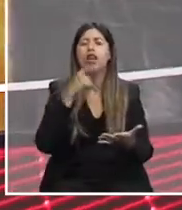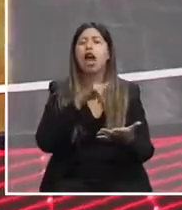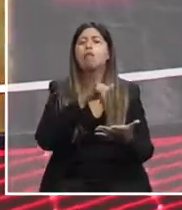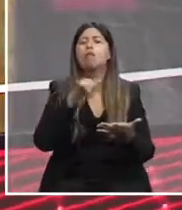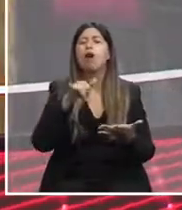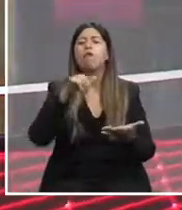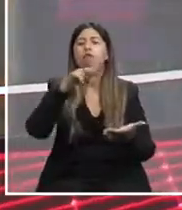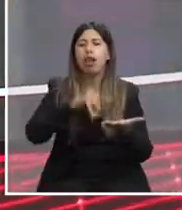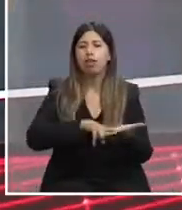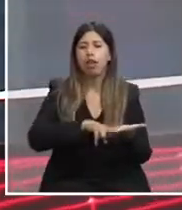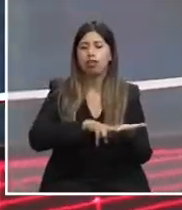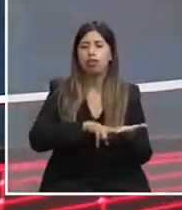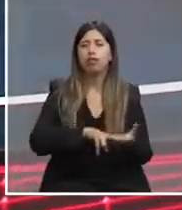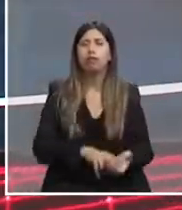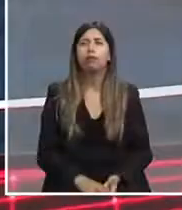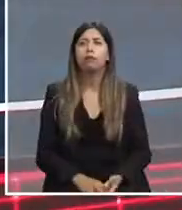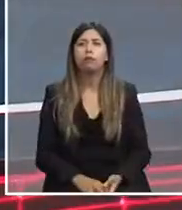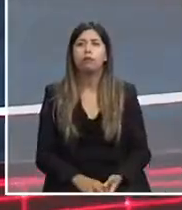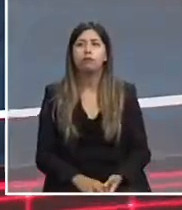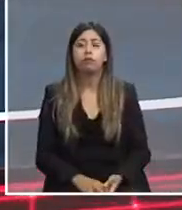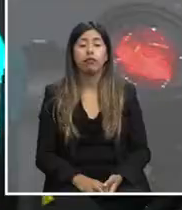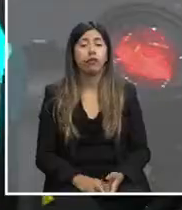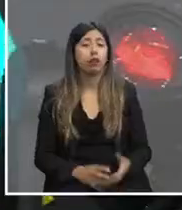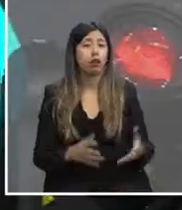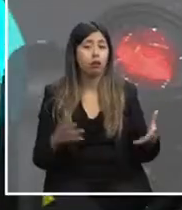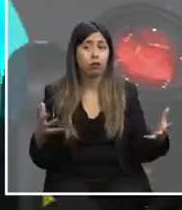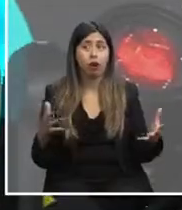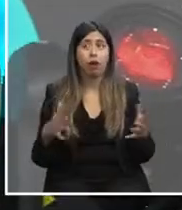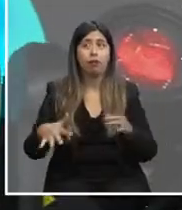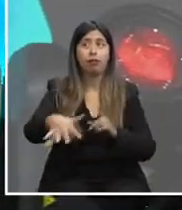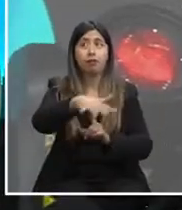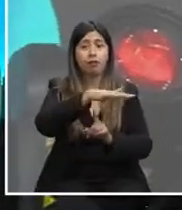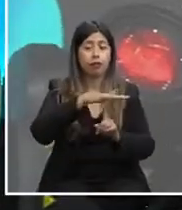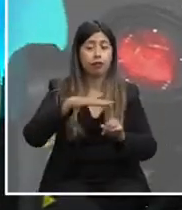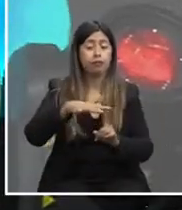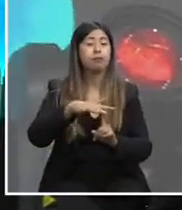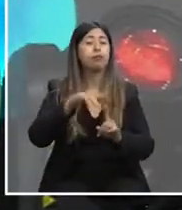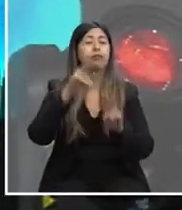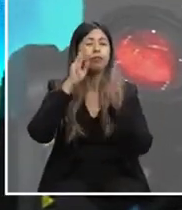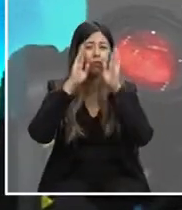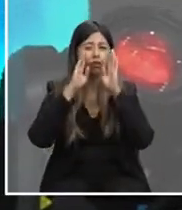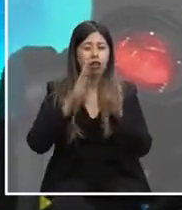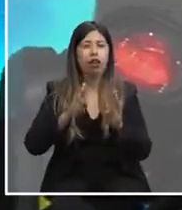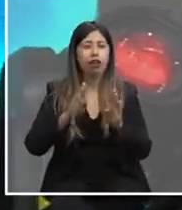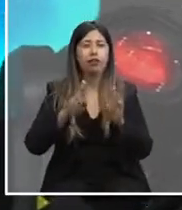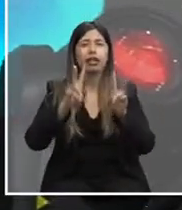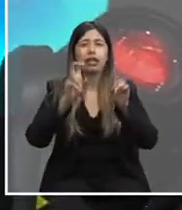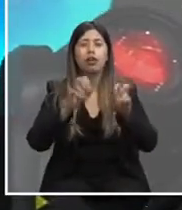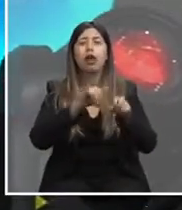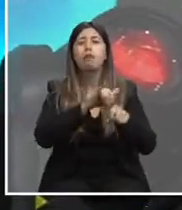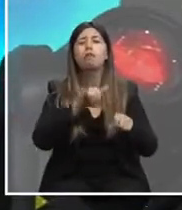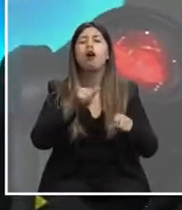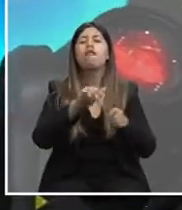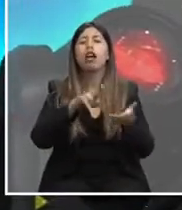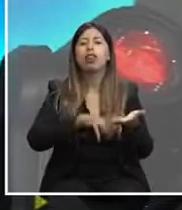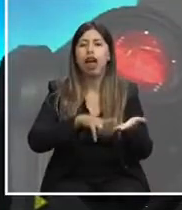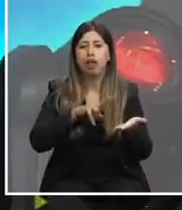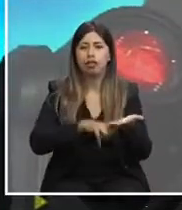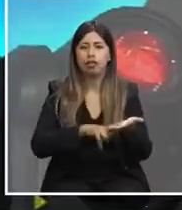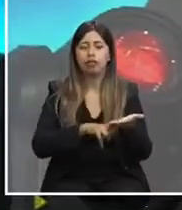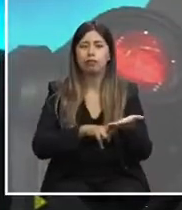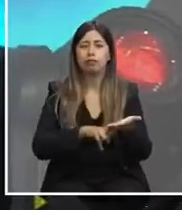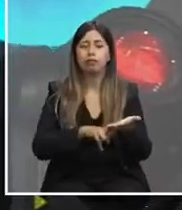hay un montón de situaciones que se ha tratado del fenómeno de la posverdad y que tienen